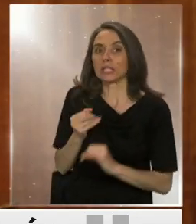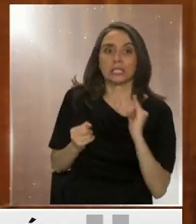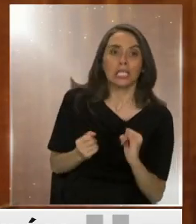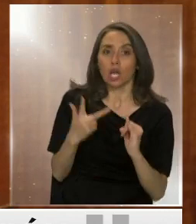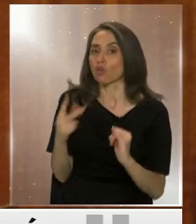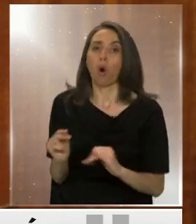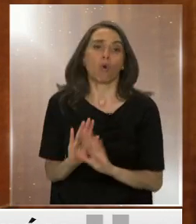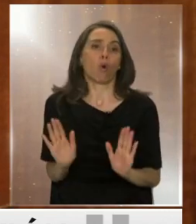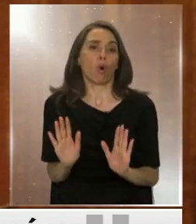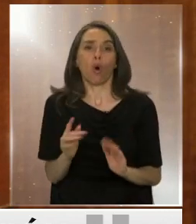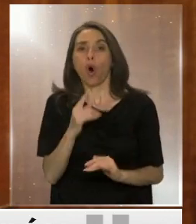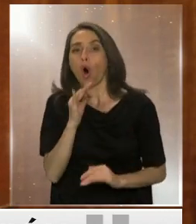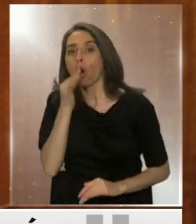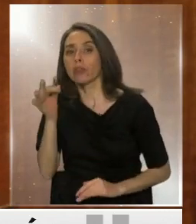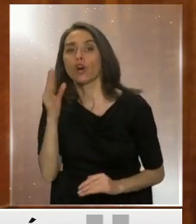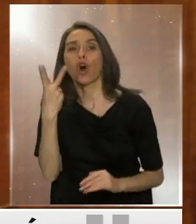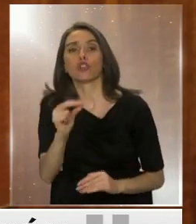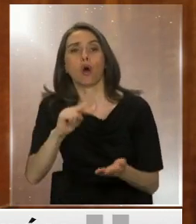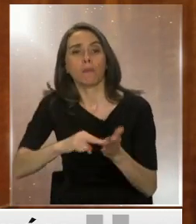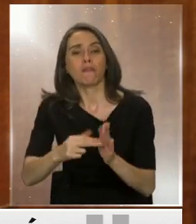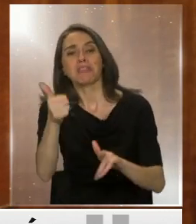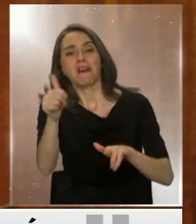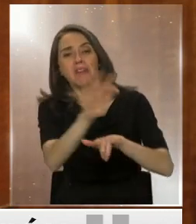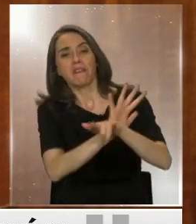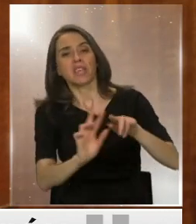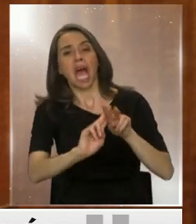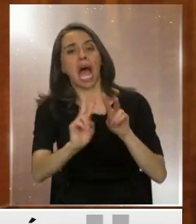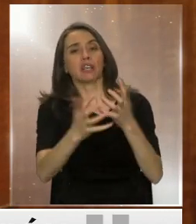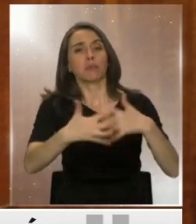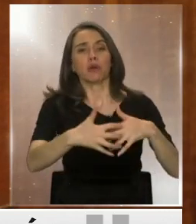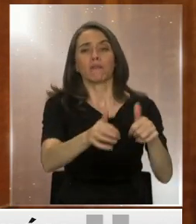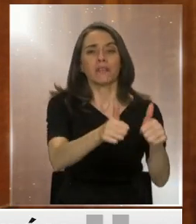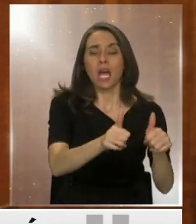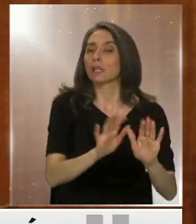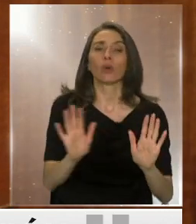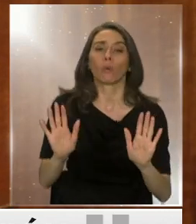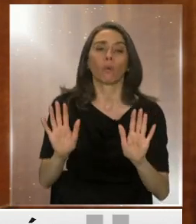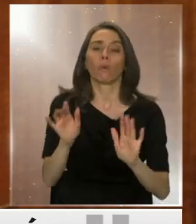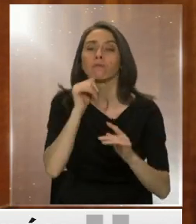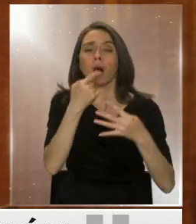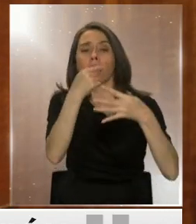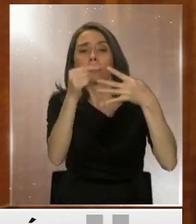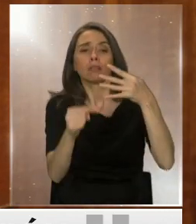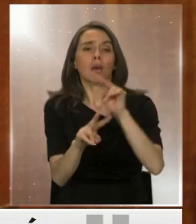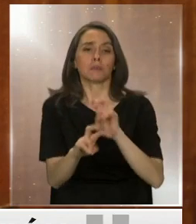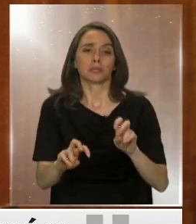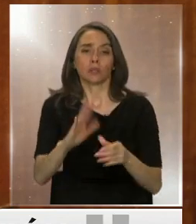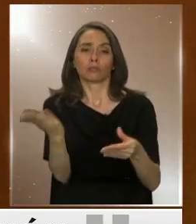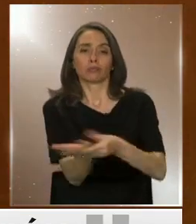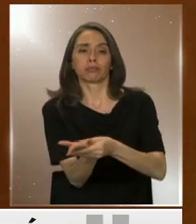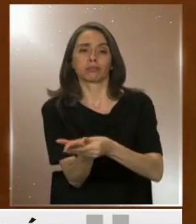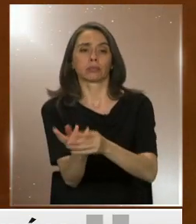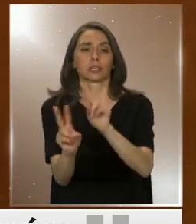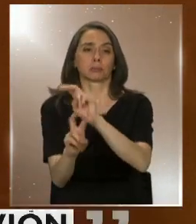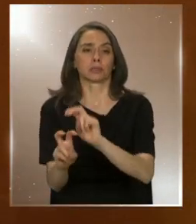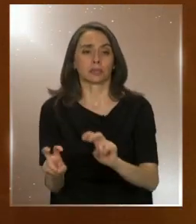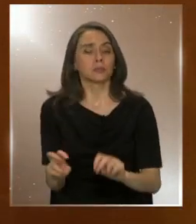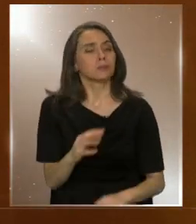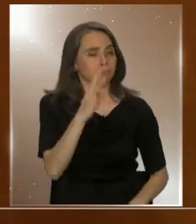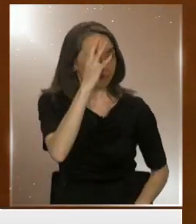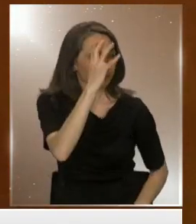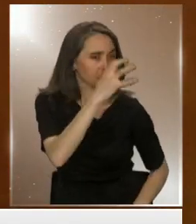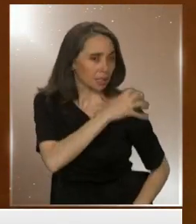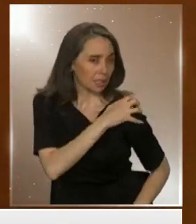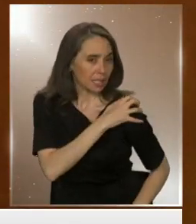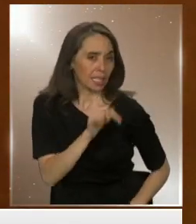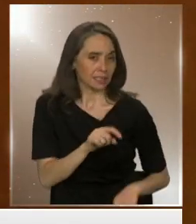momento decir que no hubo un problema de mantenimiento o u otro problema lo estamos investigando todos y todo hace parte de la investigación general es